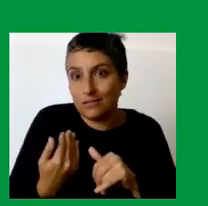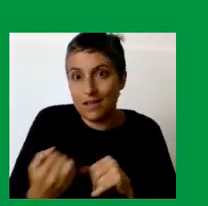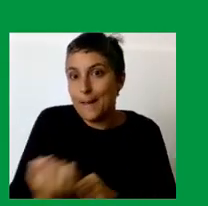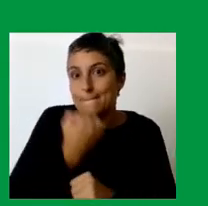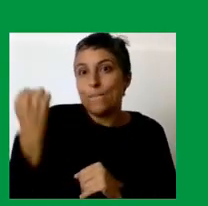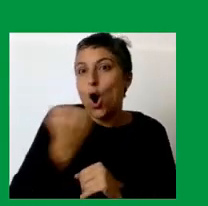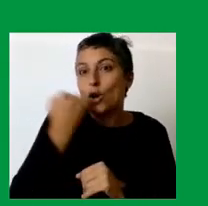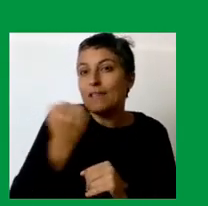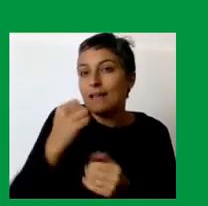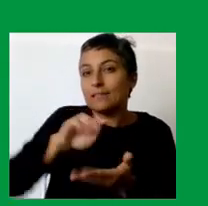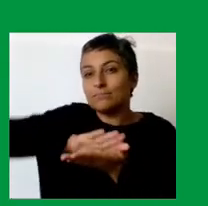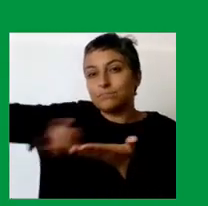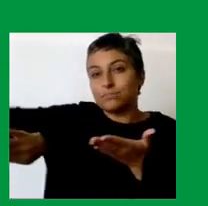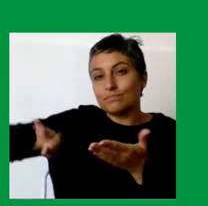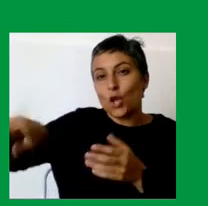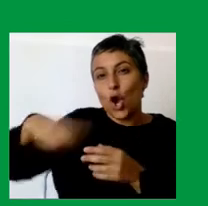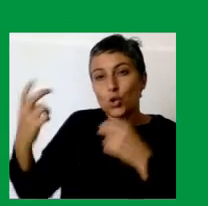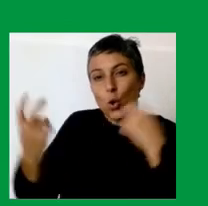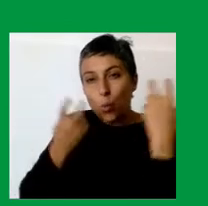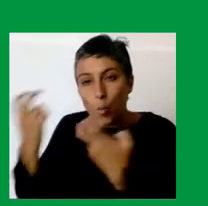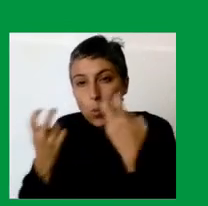de los buscadores con sus